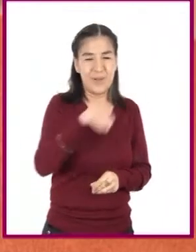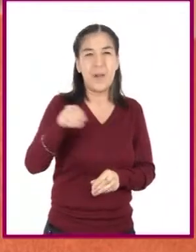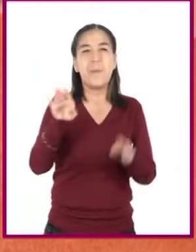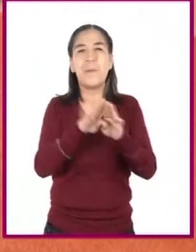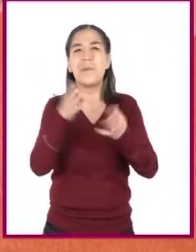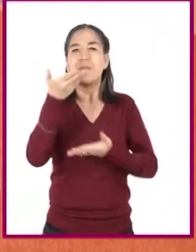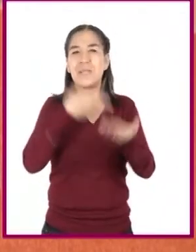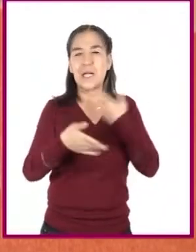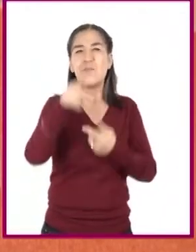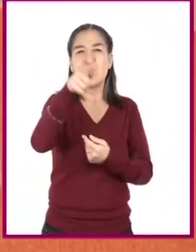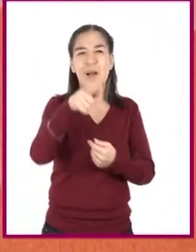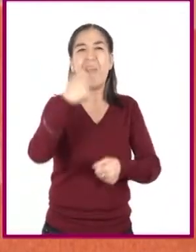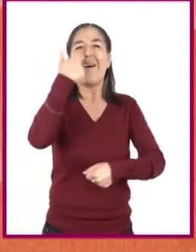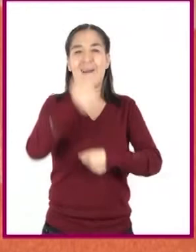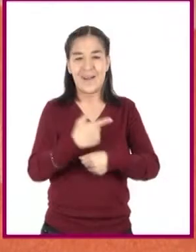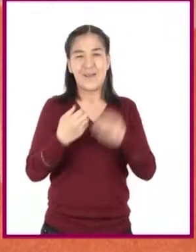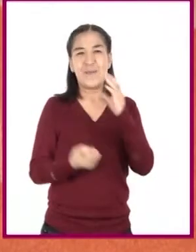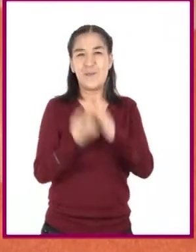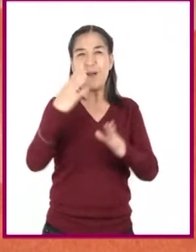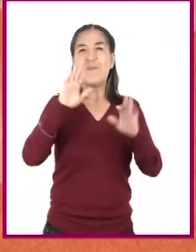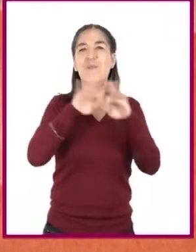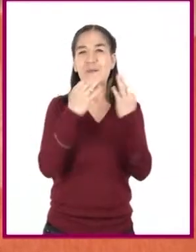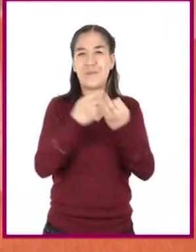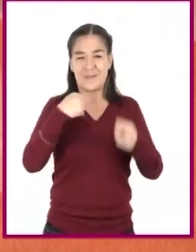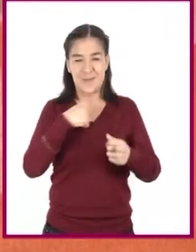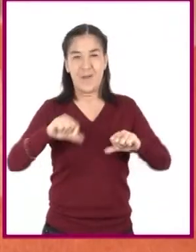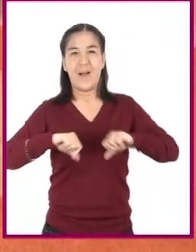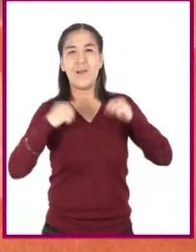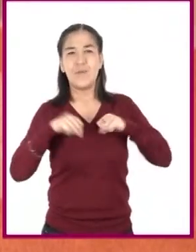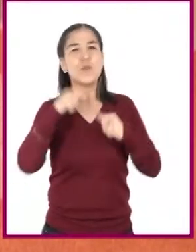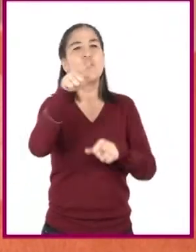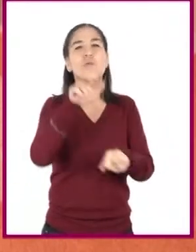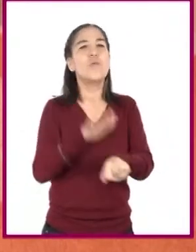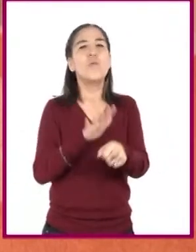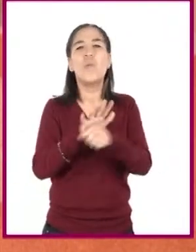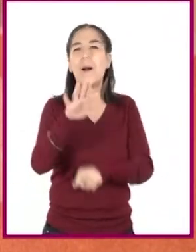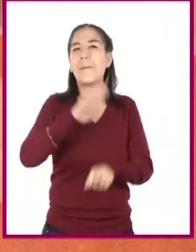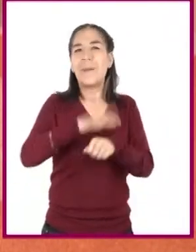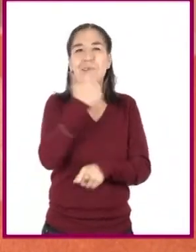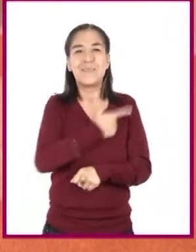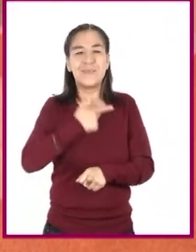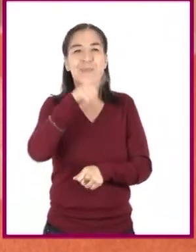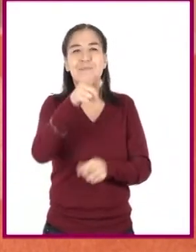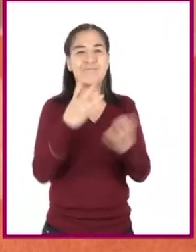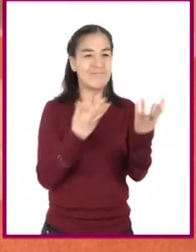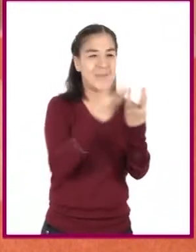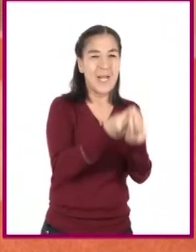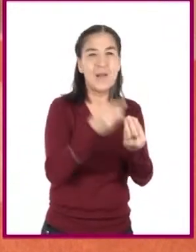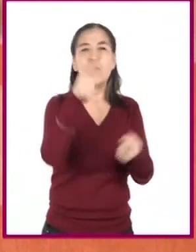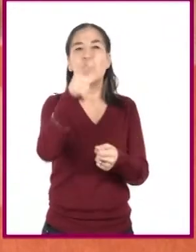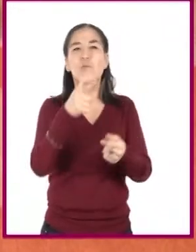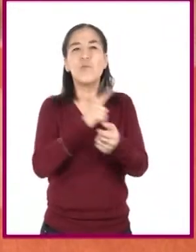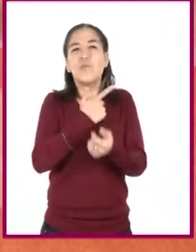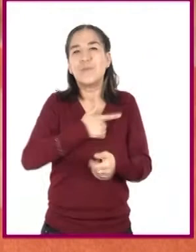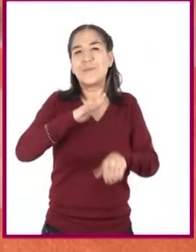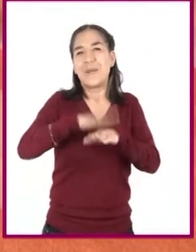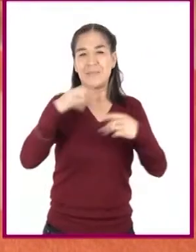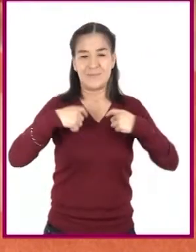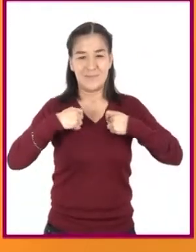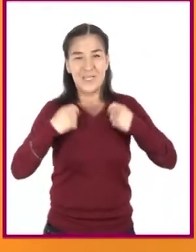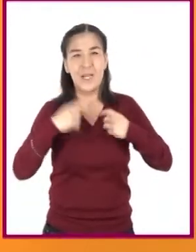adolescente. ¿Cuál es tu grupo de pertenencia? ¿Cómo es tu forma de hablar y de vestir? ¿Qué actividades